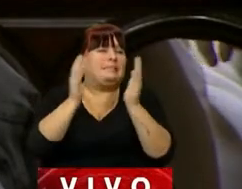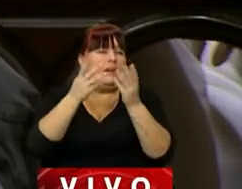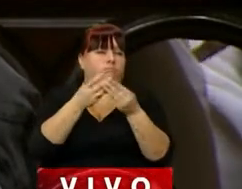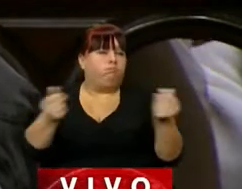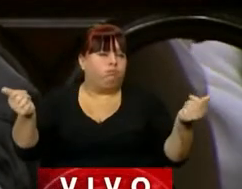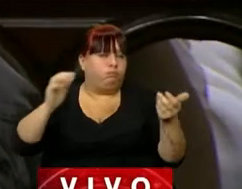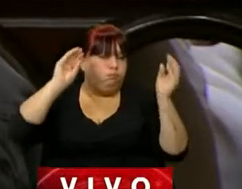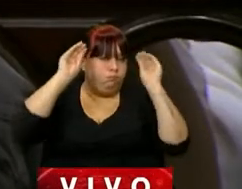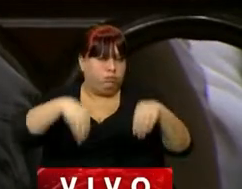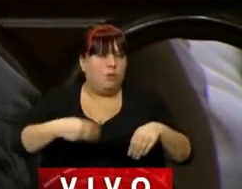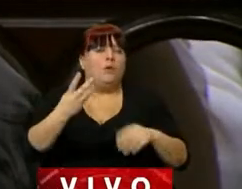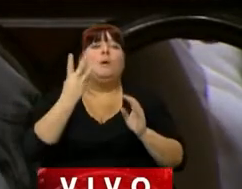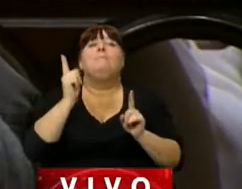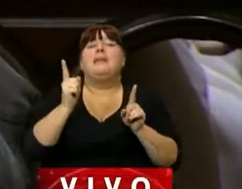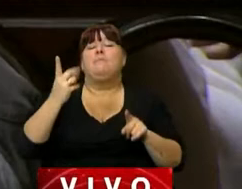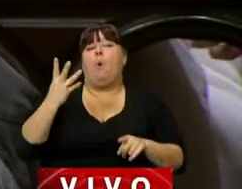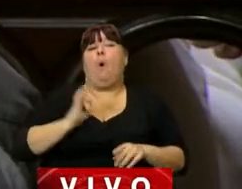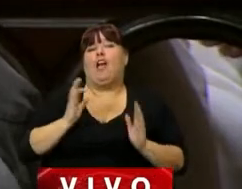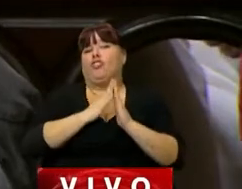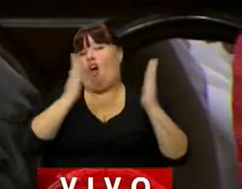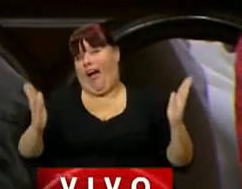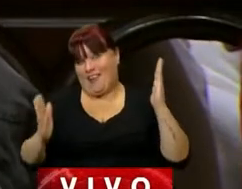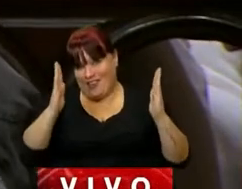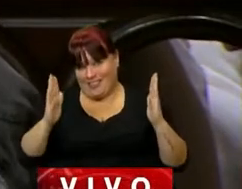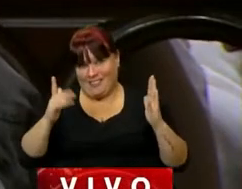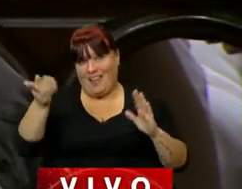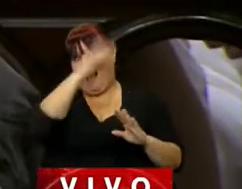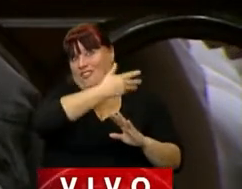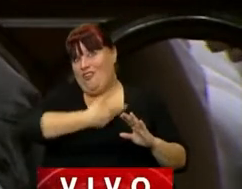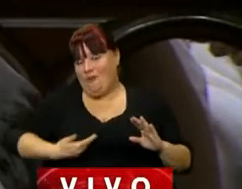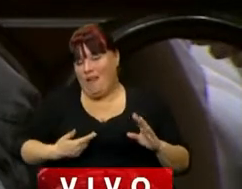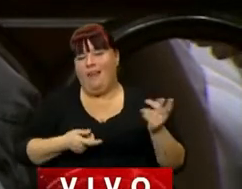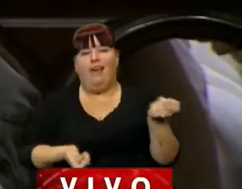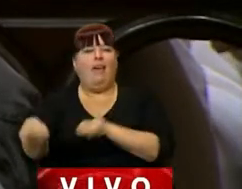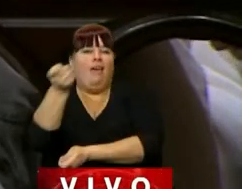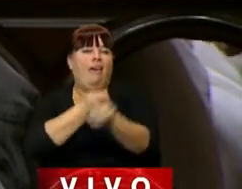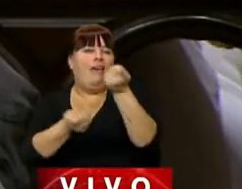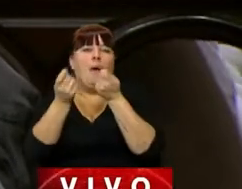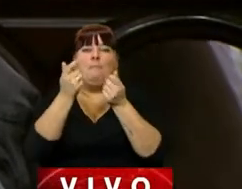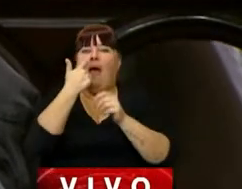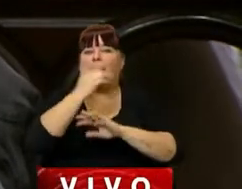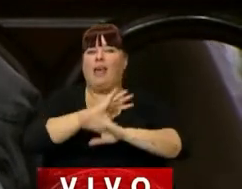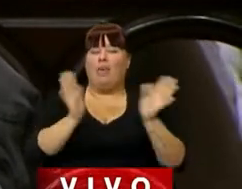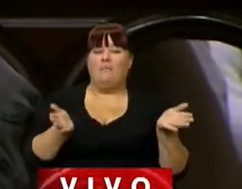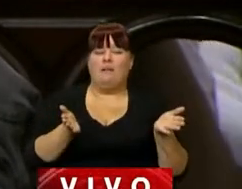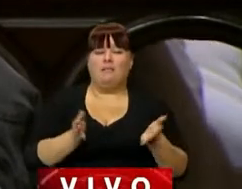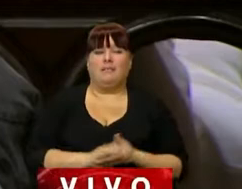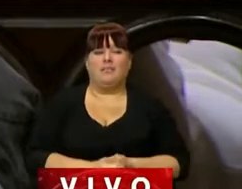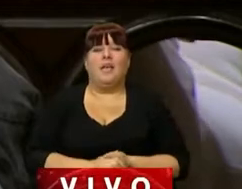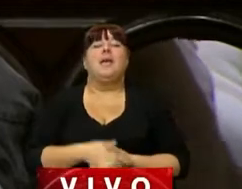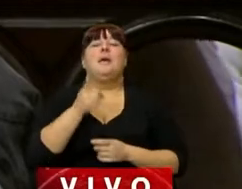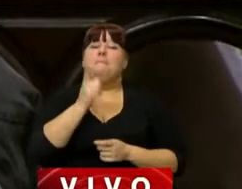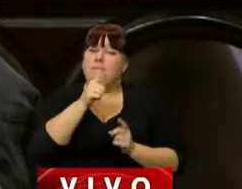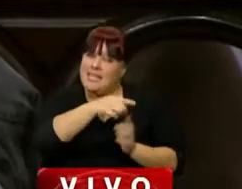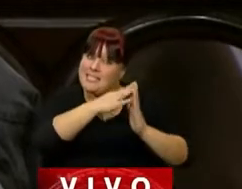desaparecieron durante los 4 años que tuvimos, donde se especuló financieramente, donde